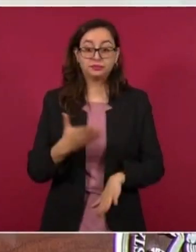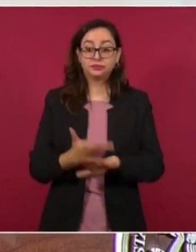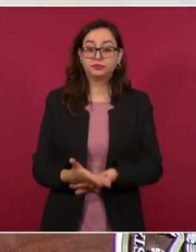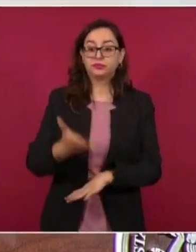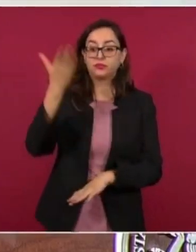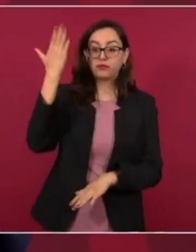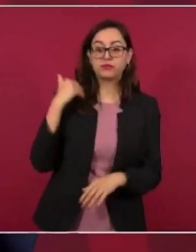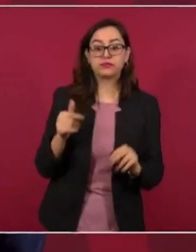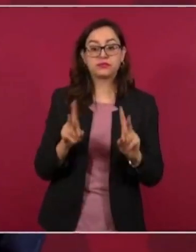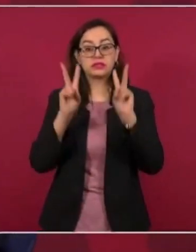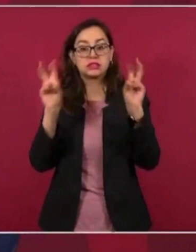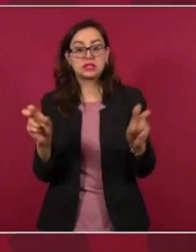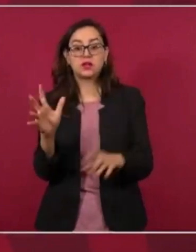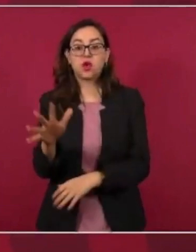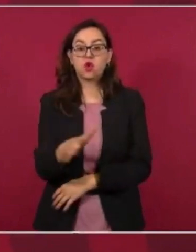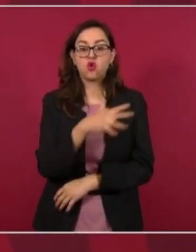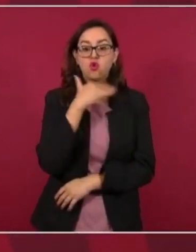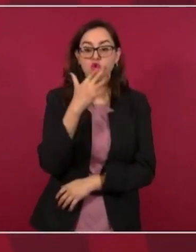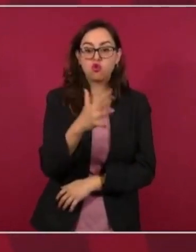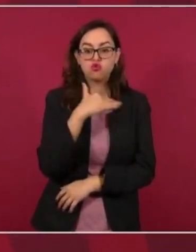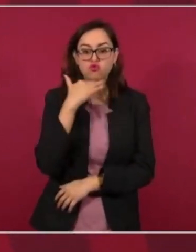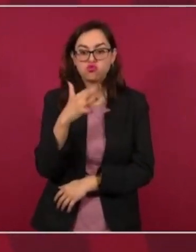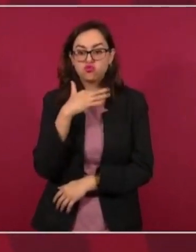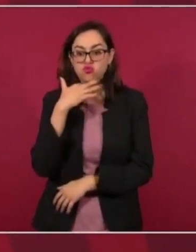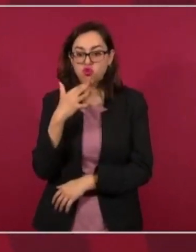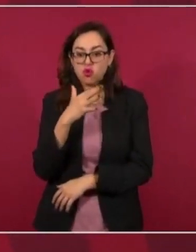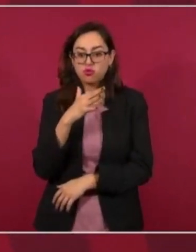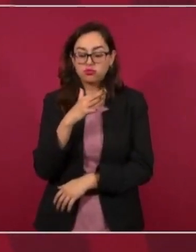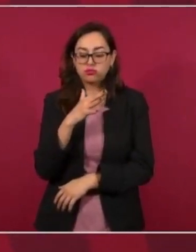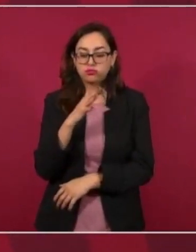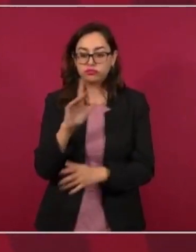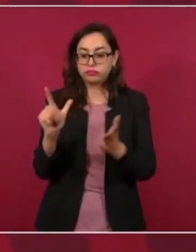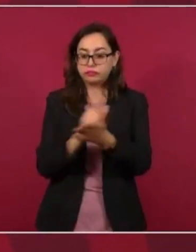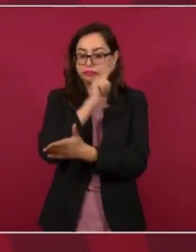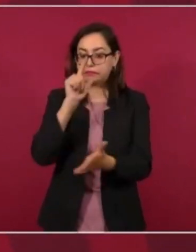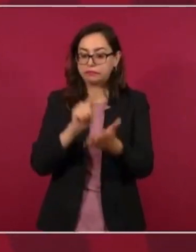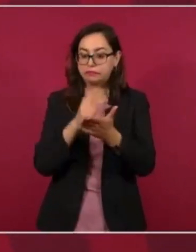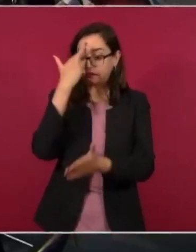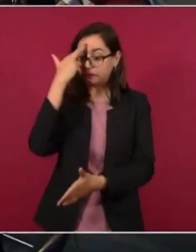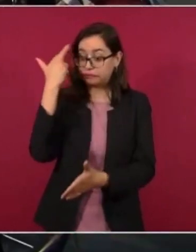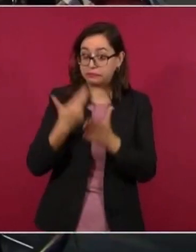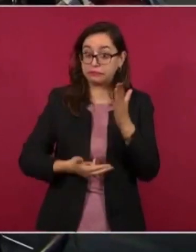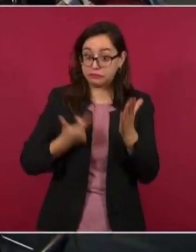y era por lo que se debía acusar a una persona,